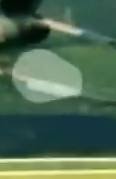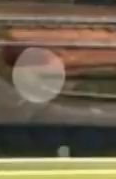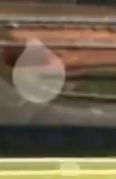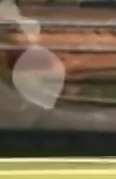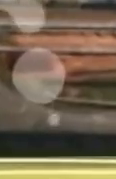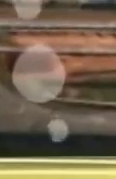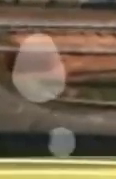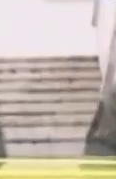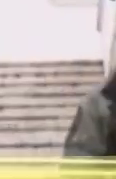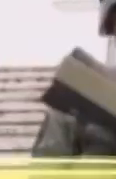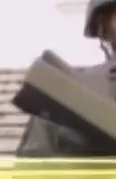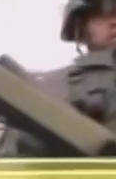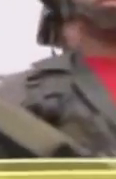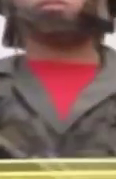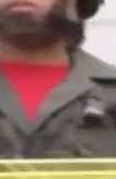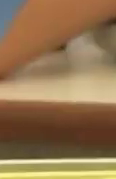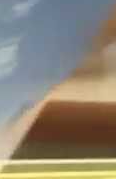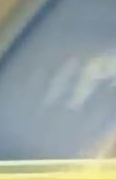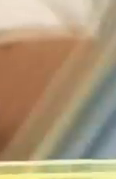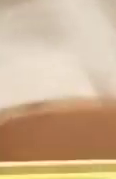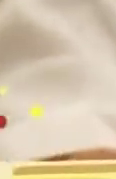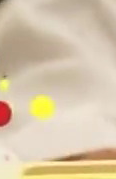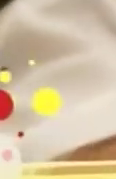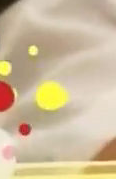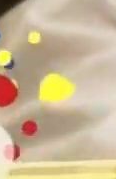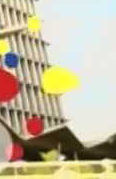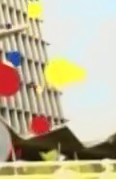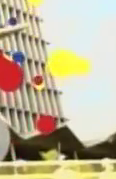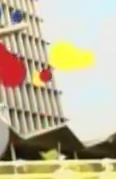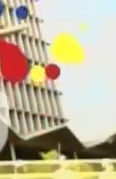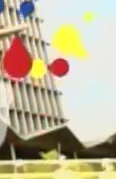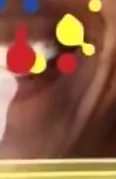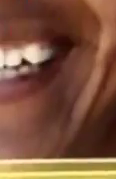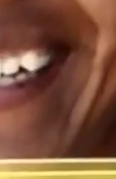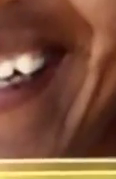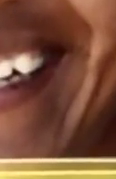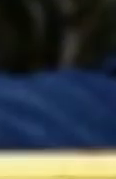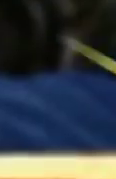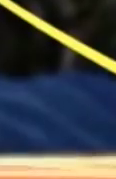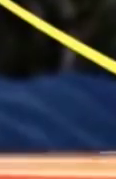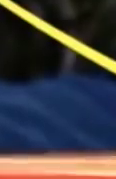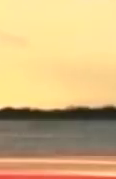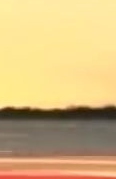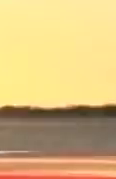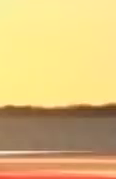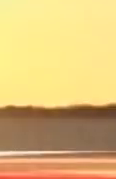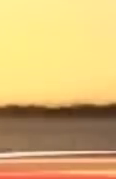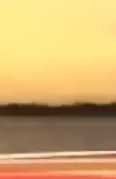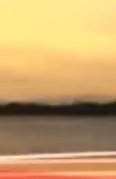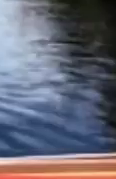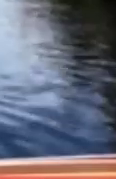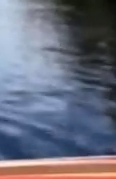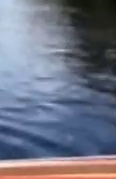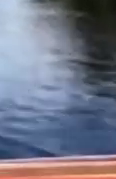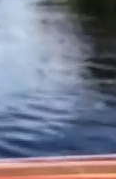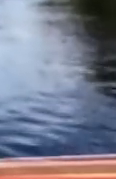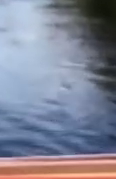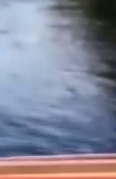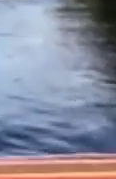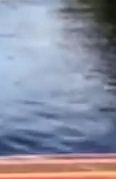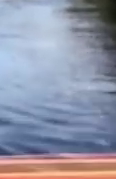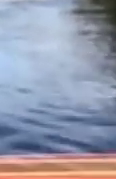ha culminado esta transmisión conjunta de radio y televisión gracias por su atención